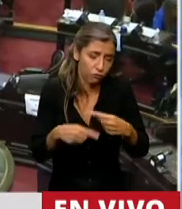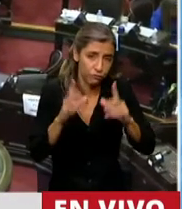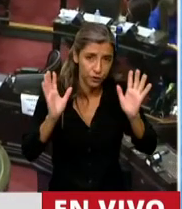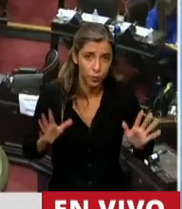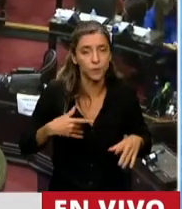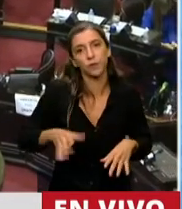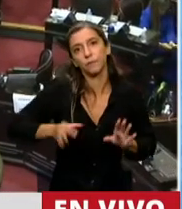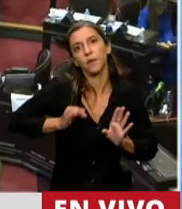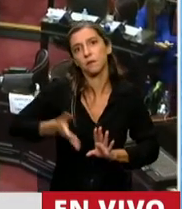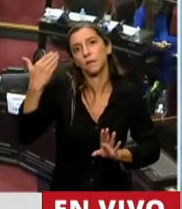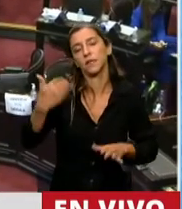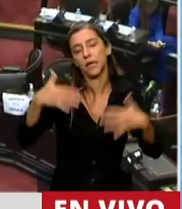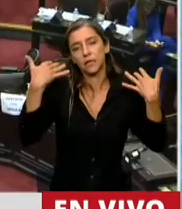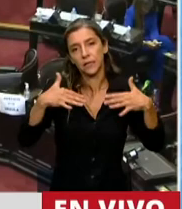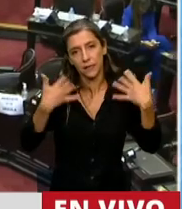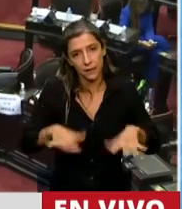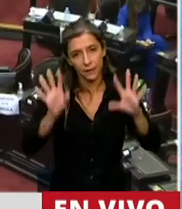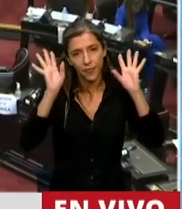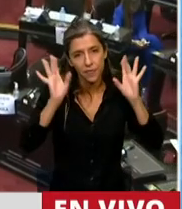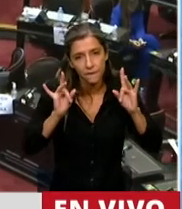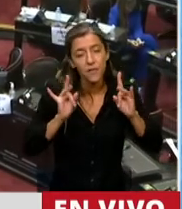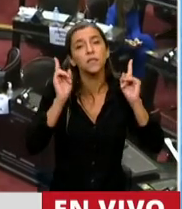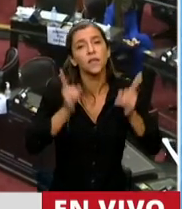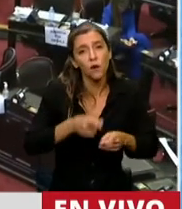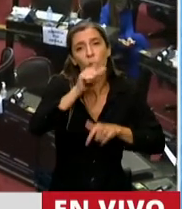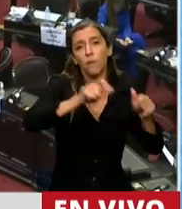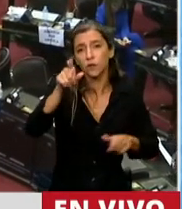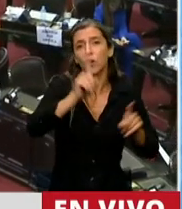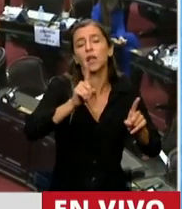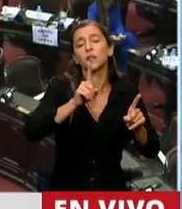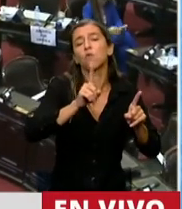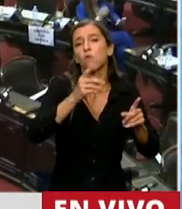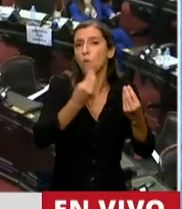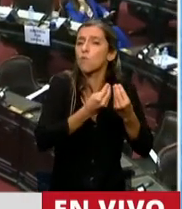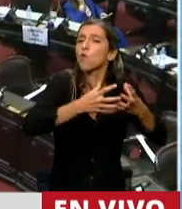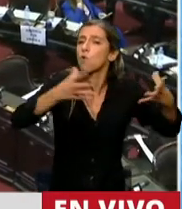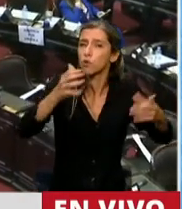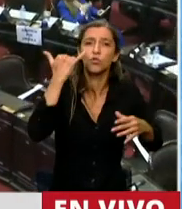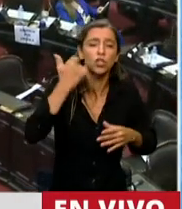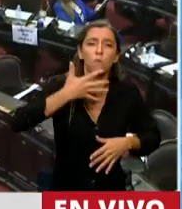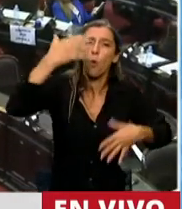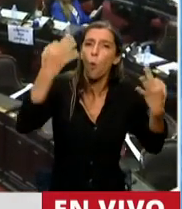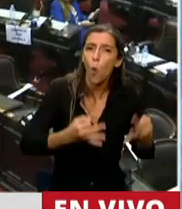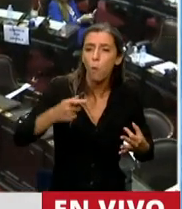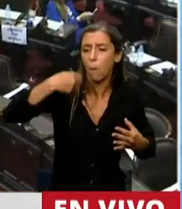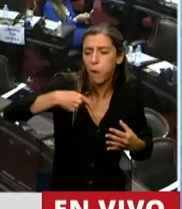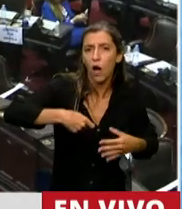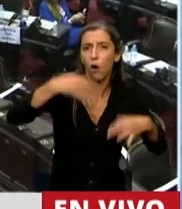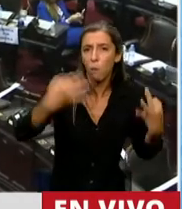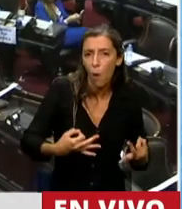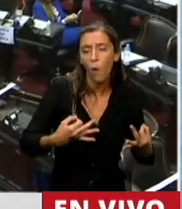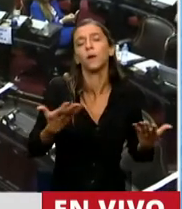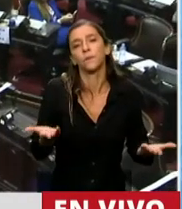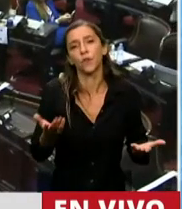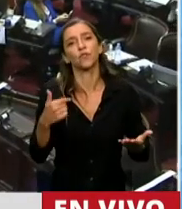año 2020 que ha sido muy difícil, sin embargo han cumplido en tiempo y forma con sus obligaciones tributarias. Razón por la